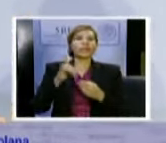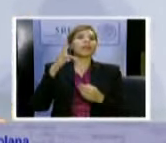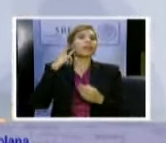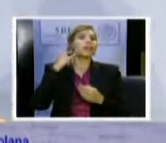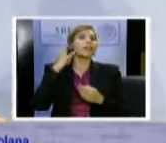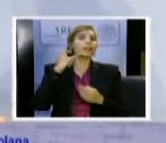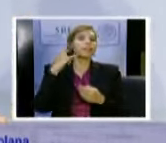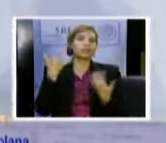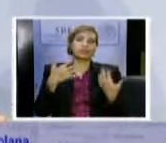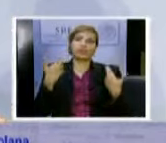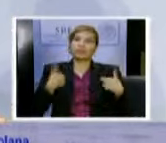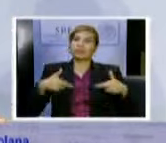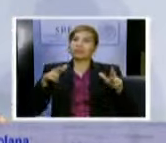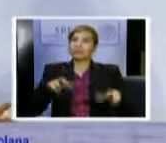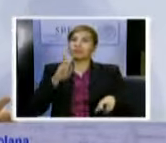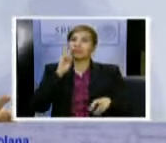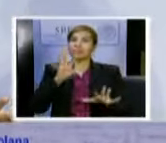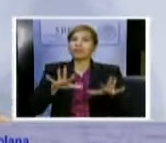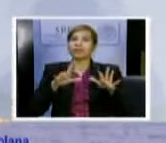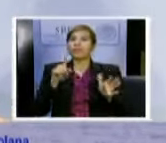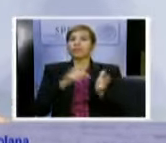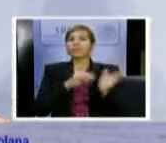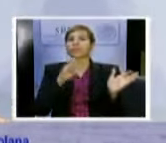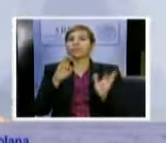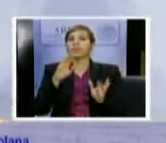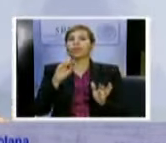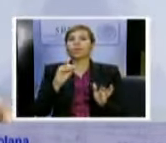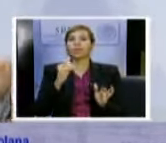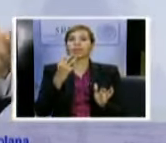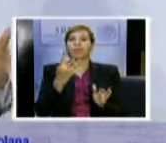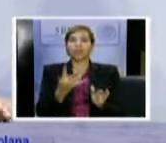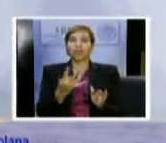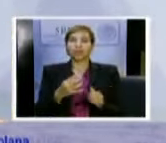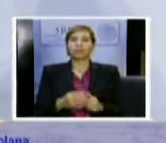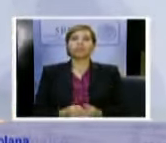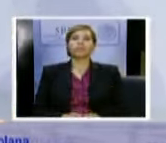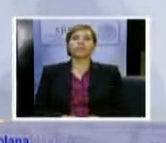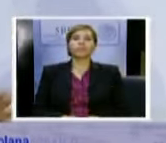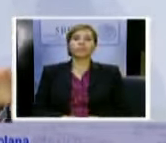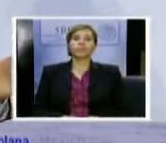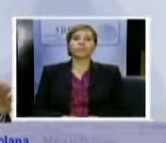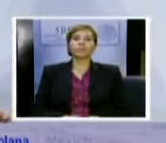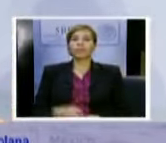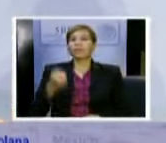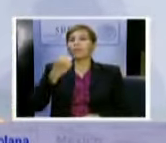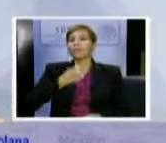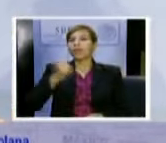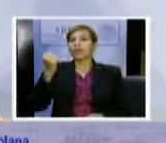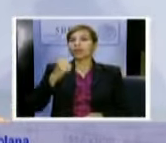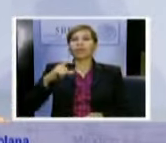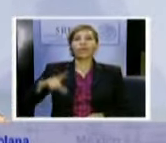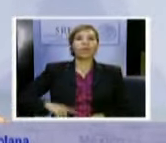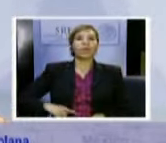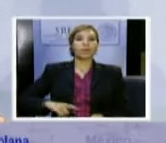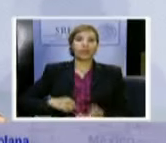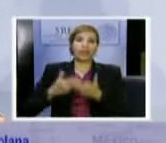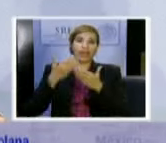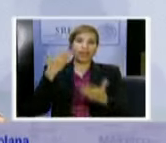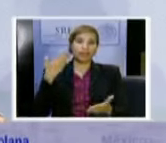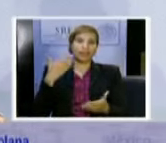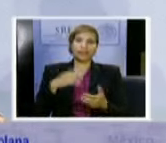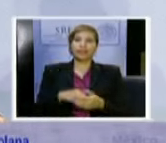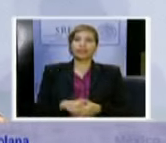California, que es muy representativo. En 1994, el famoso gobernador en ese